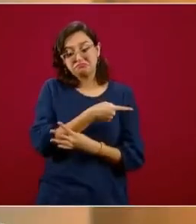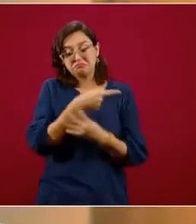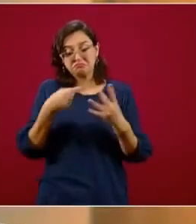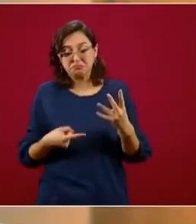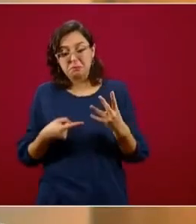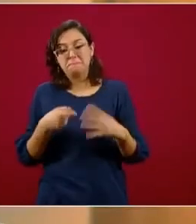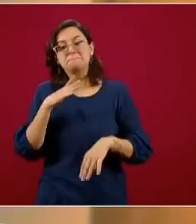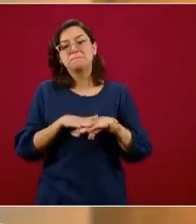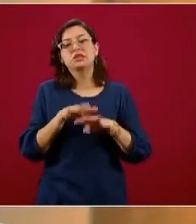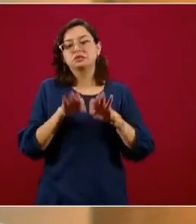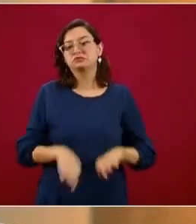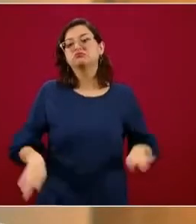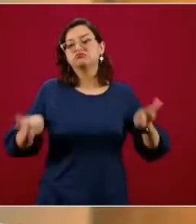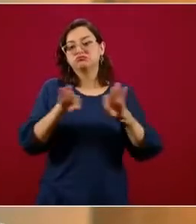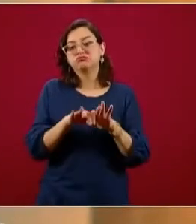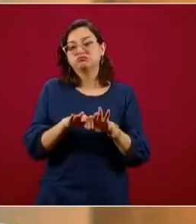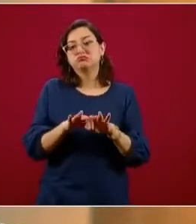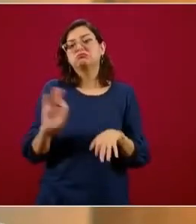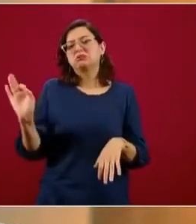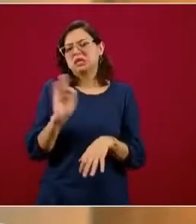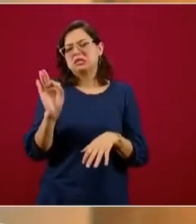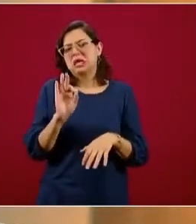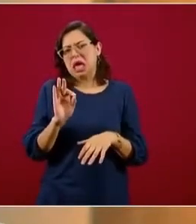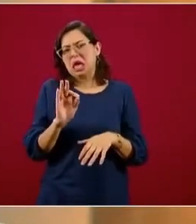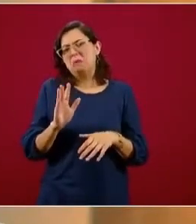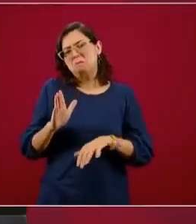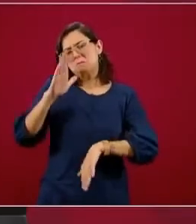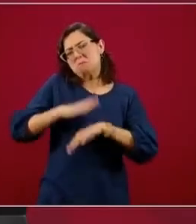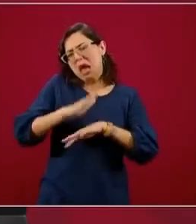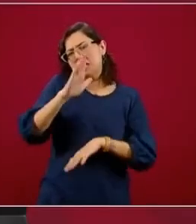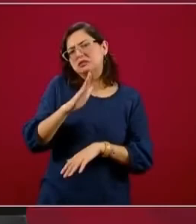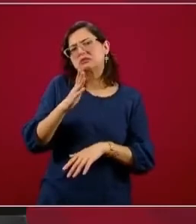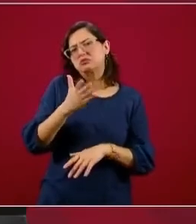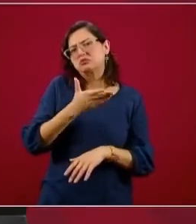mayormente útiles y puede haber otras auxiliares.